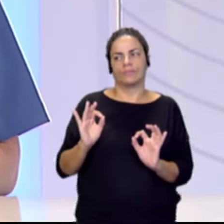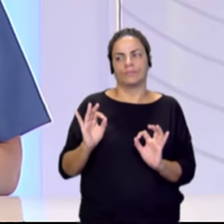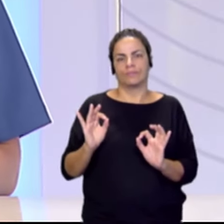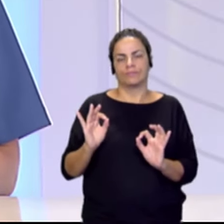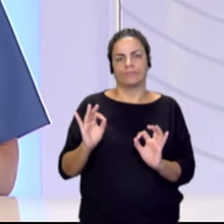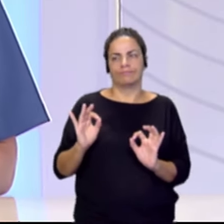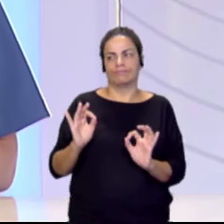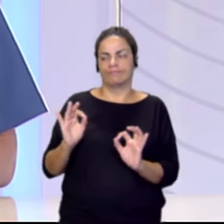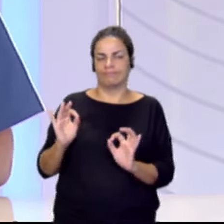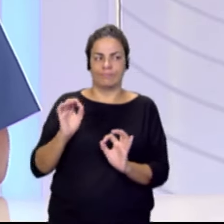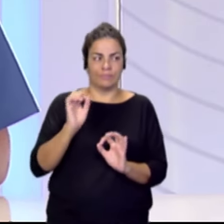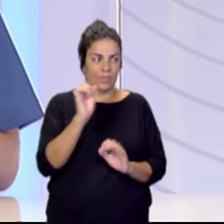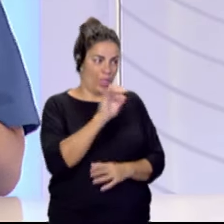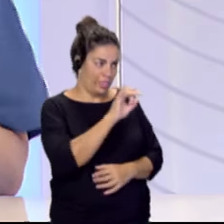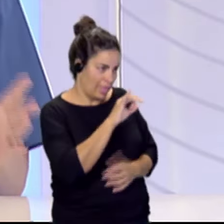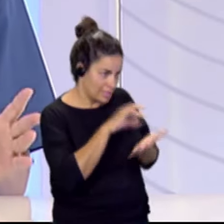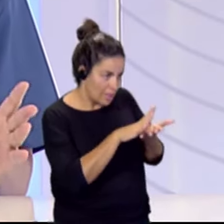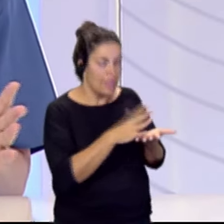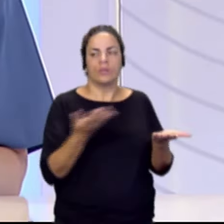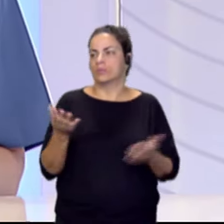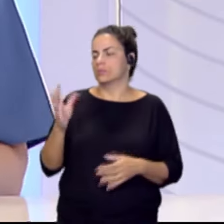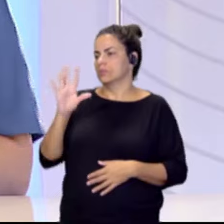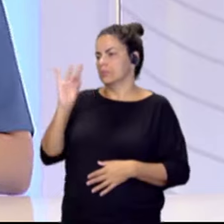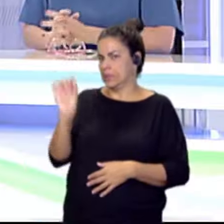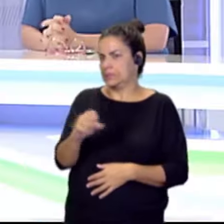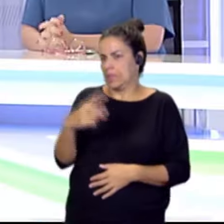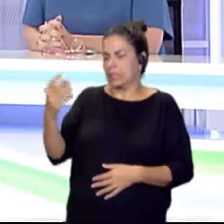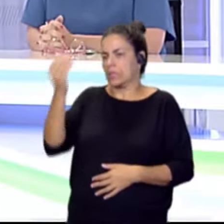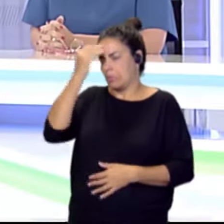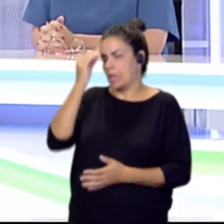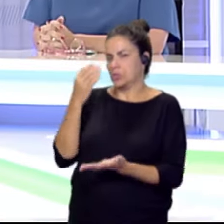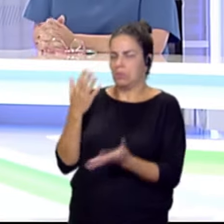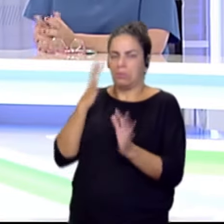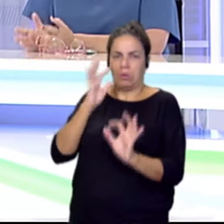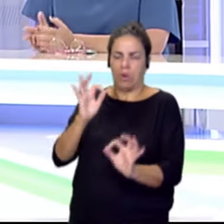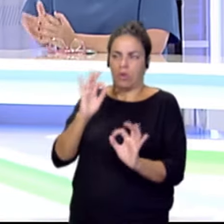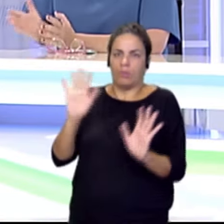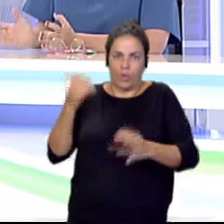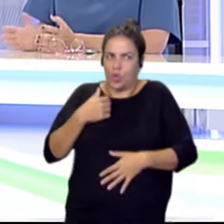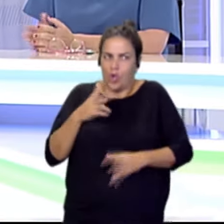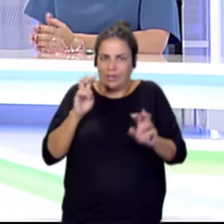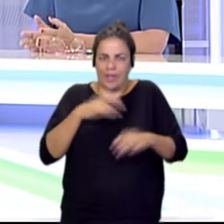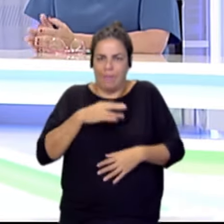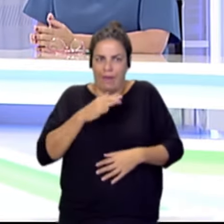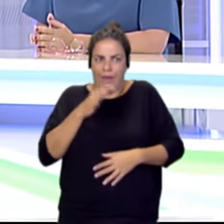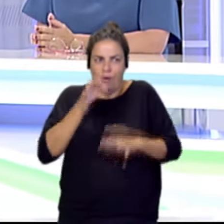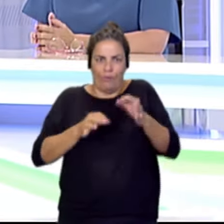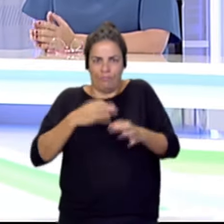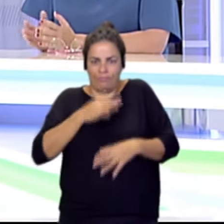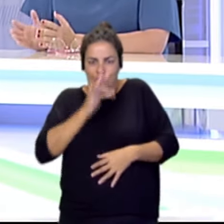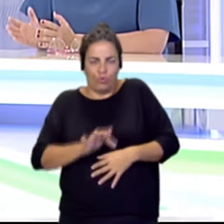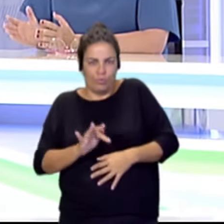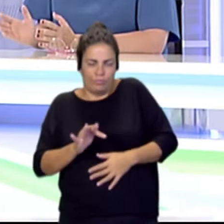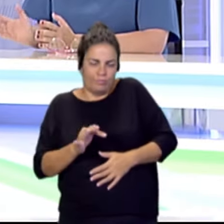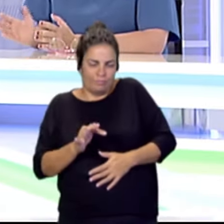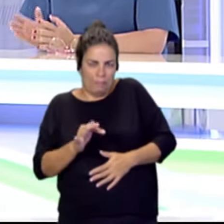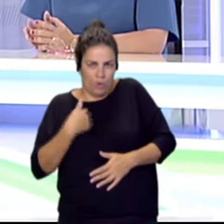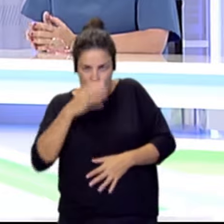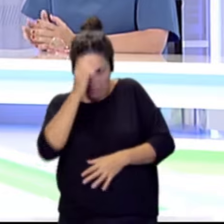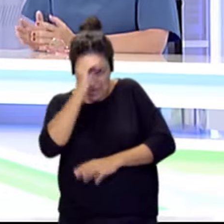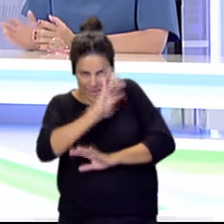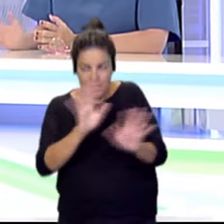esa sentencia, sin ser yo jurista en ese sentido, pero es verdad, hombre, si te has operado de Juanete... Eso